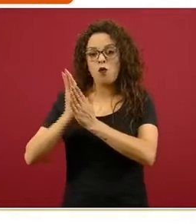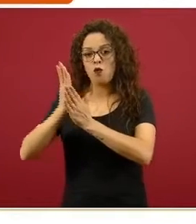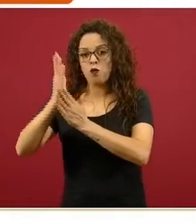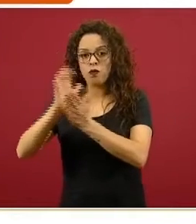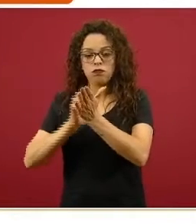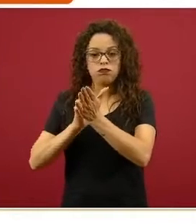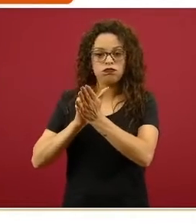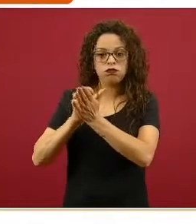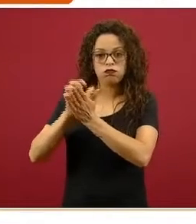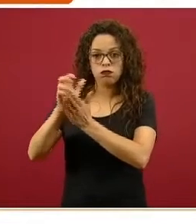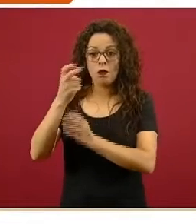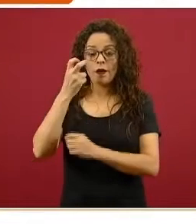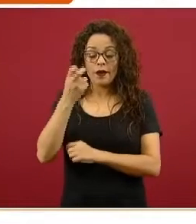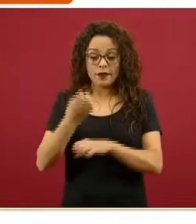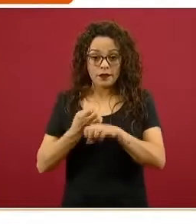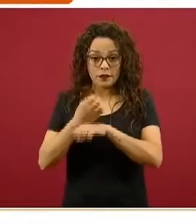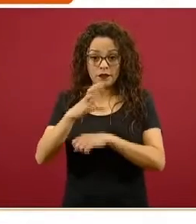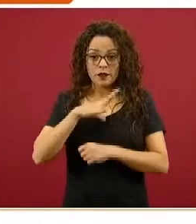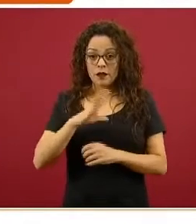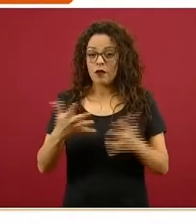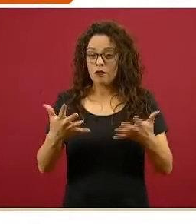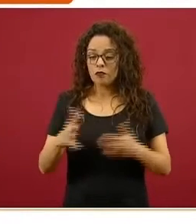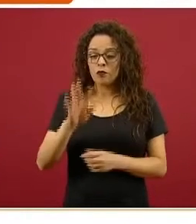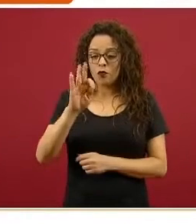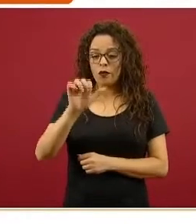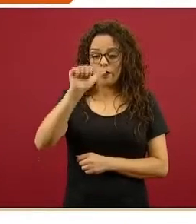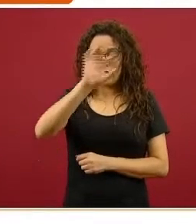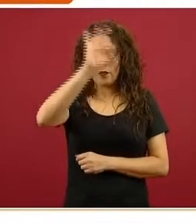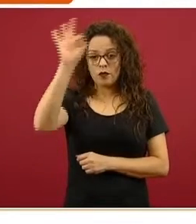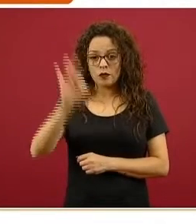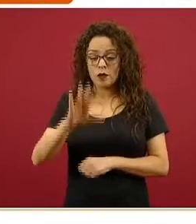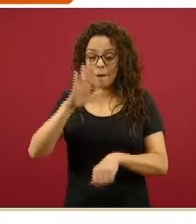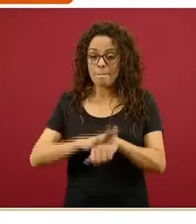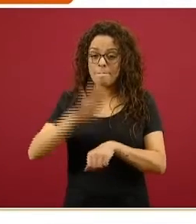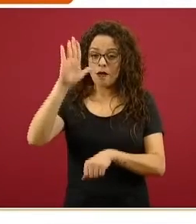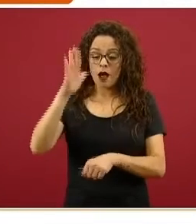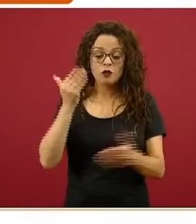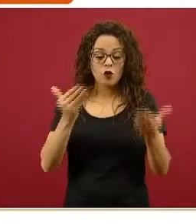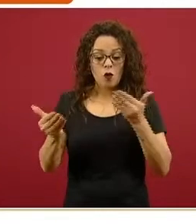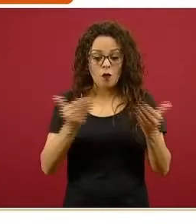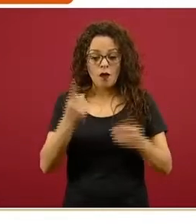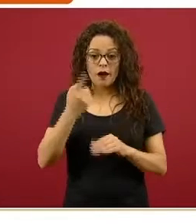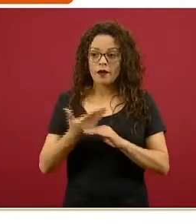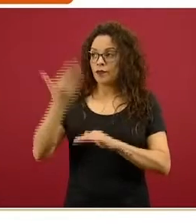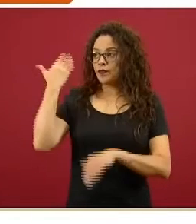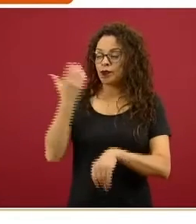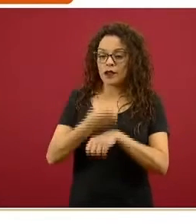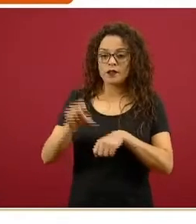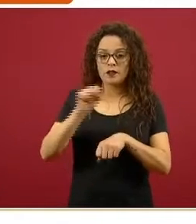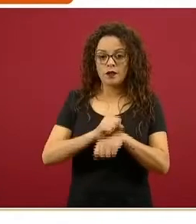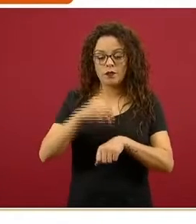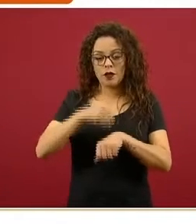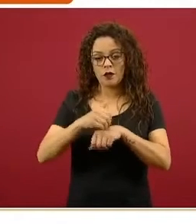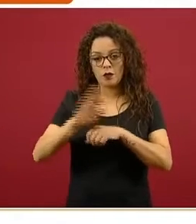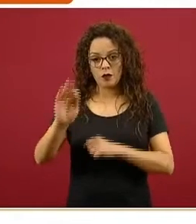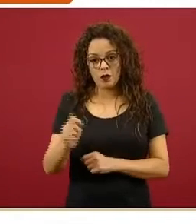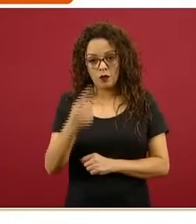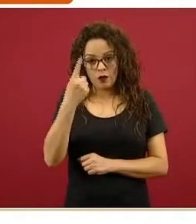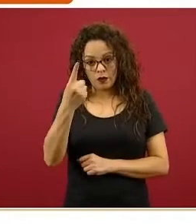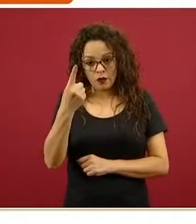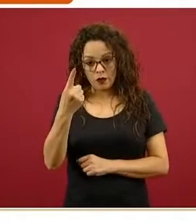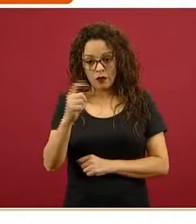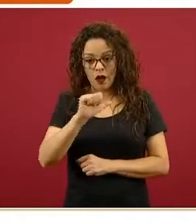los estados que tiene un mayor incremento, con un incremento de 46% de comparación de la semana 41 con la semana